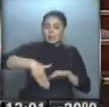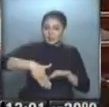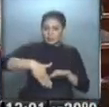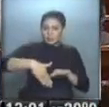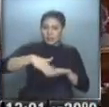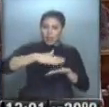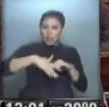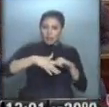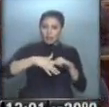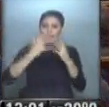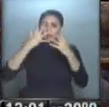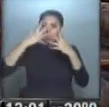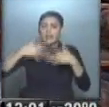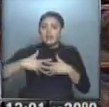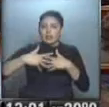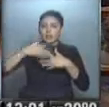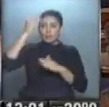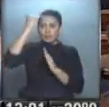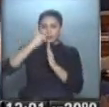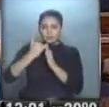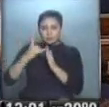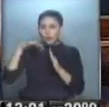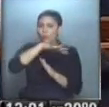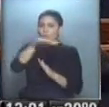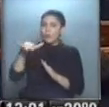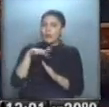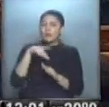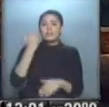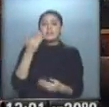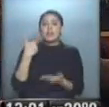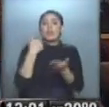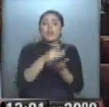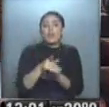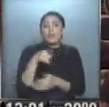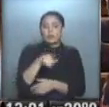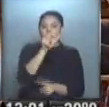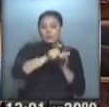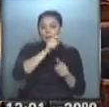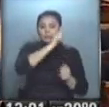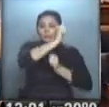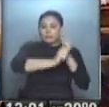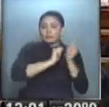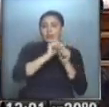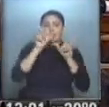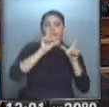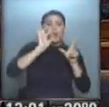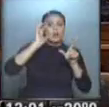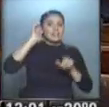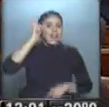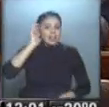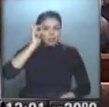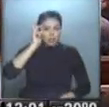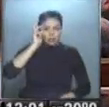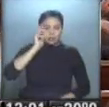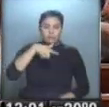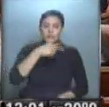integración vertical a nivel local, impidiendo a los titulares de licencias argentinas de TV o radio